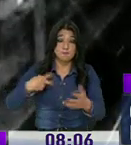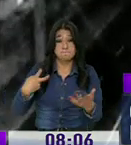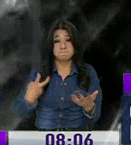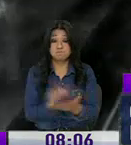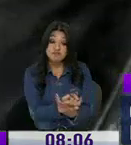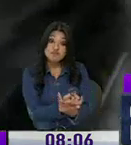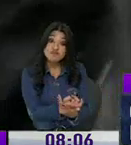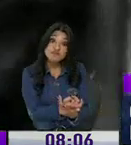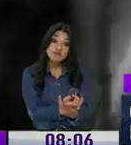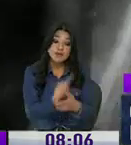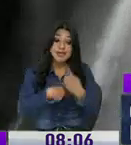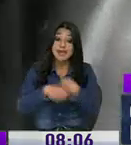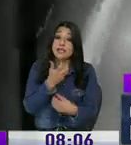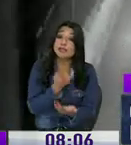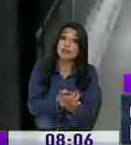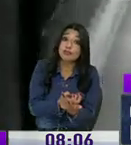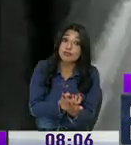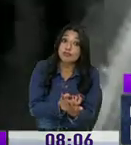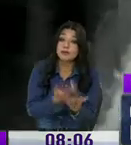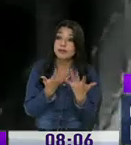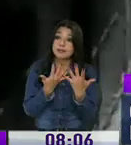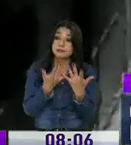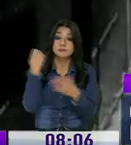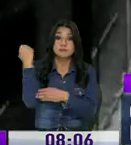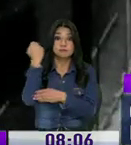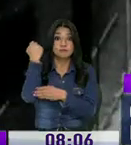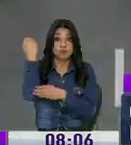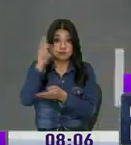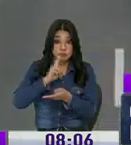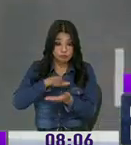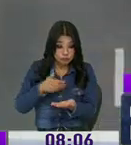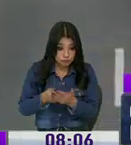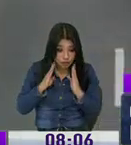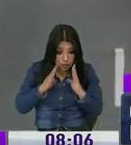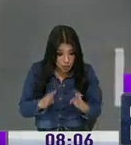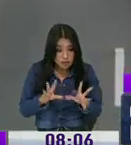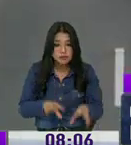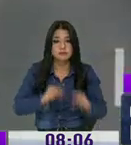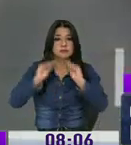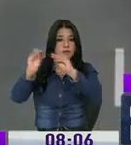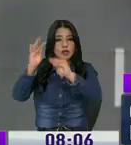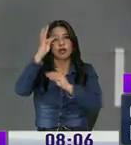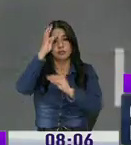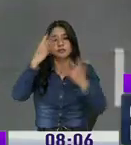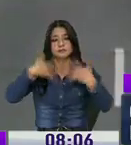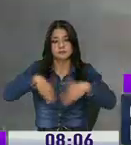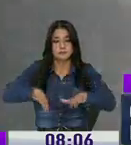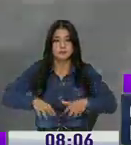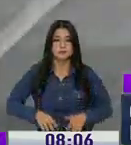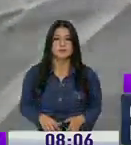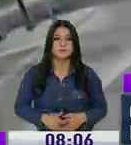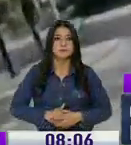calzada varios minutos, hasta que es atendido por paramédicos y llevado a una casa asistencial.